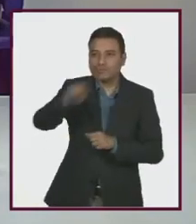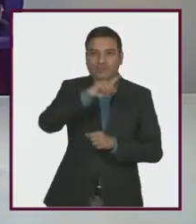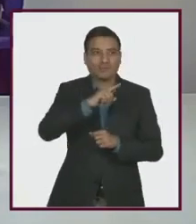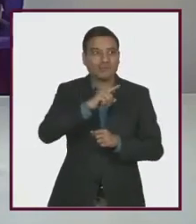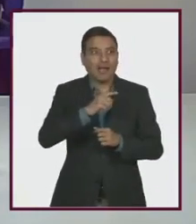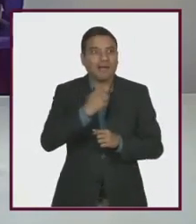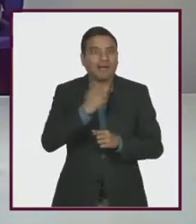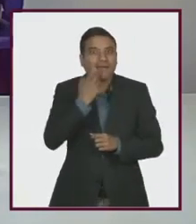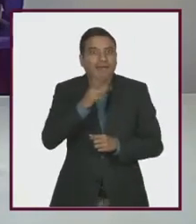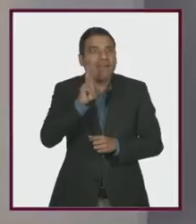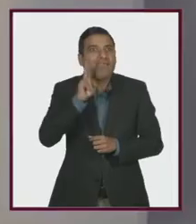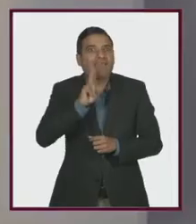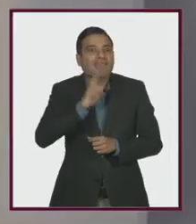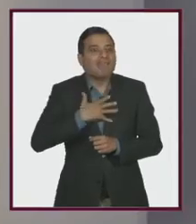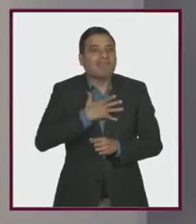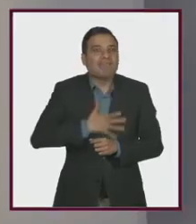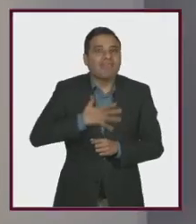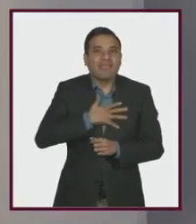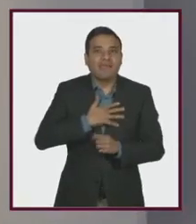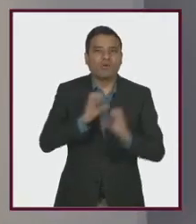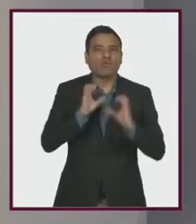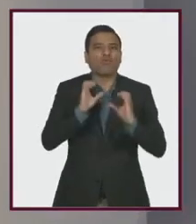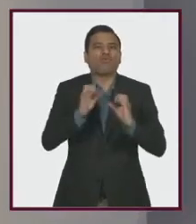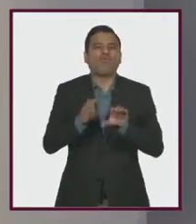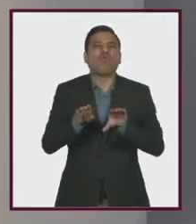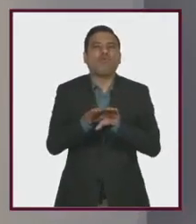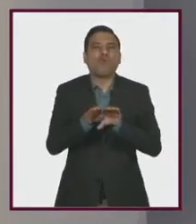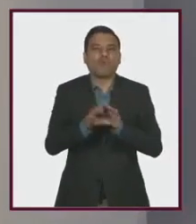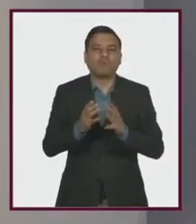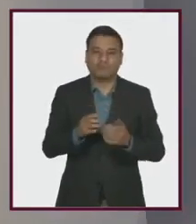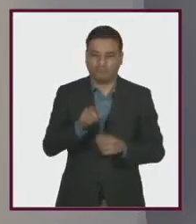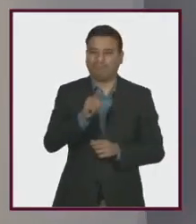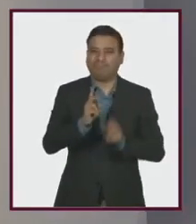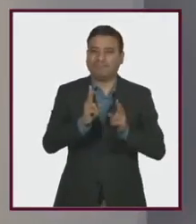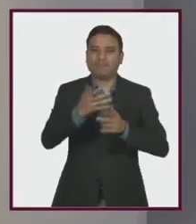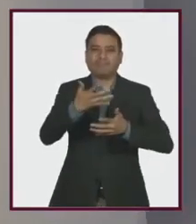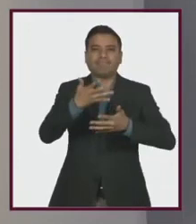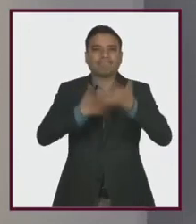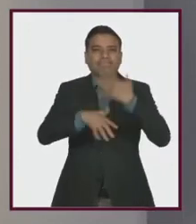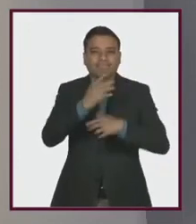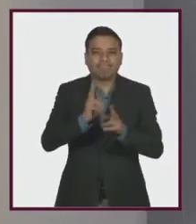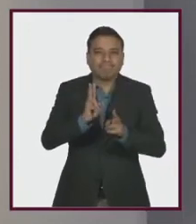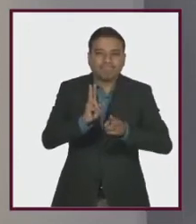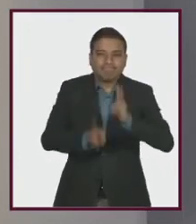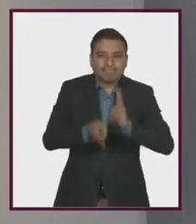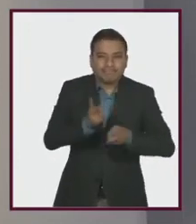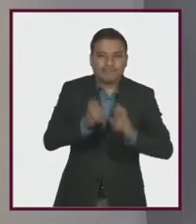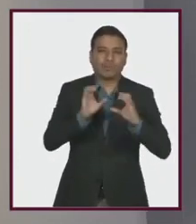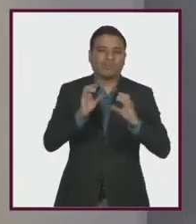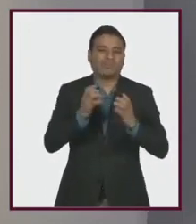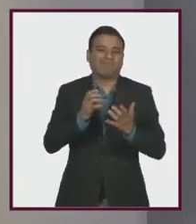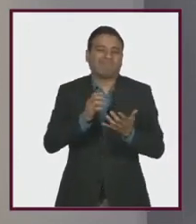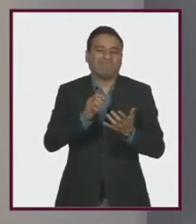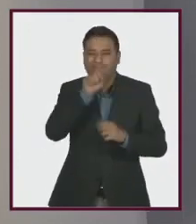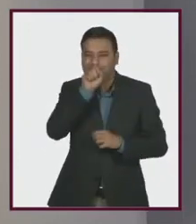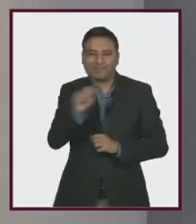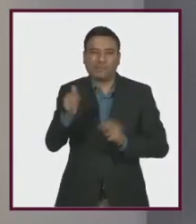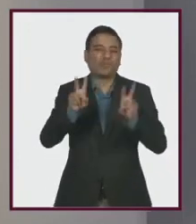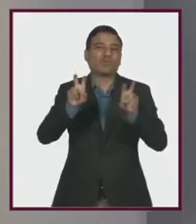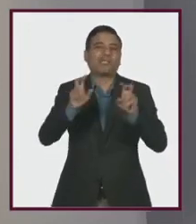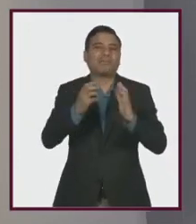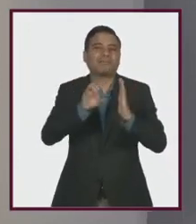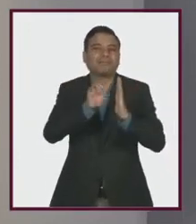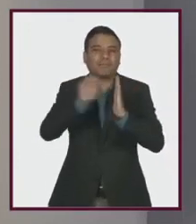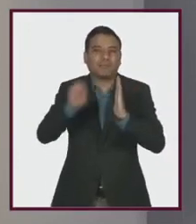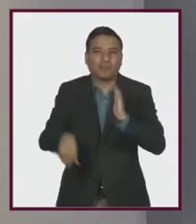pasar dependiendo de cómo lo hablemos, pero la realidad es que es como muchos otros temas, ¿no? O sea, tocar el tema